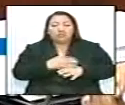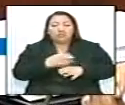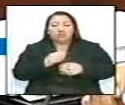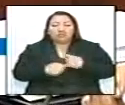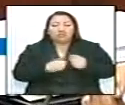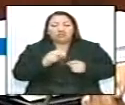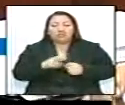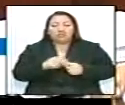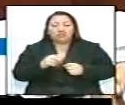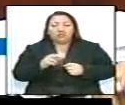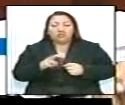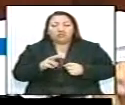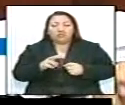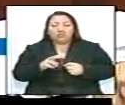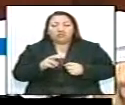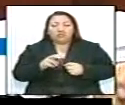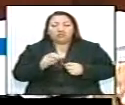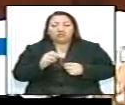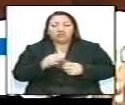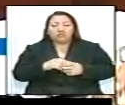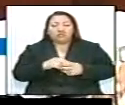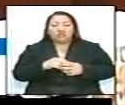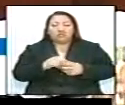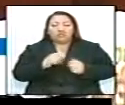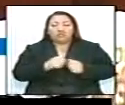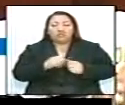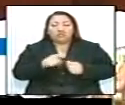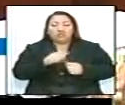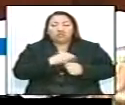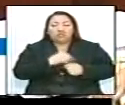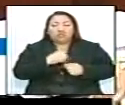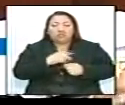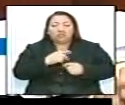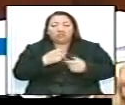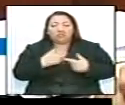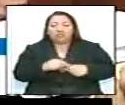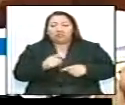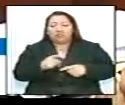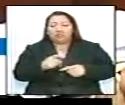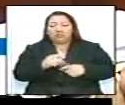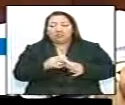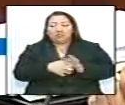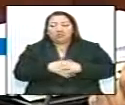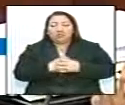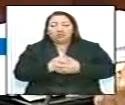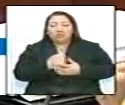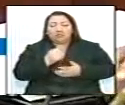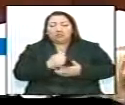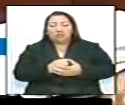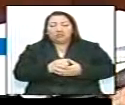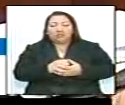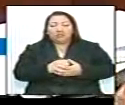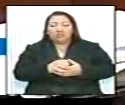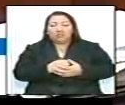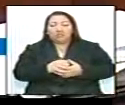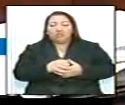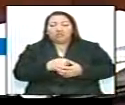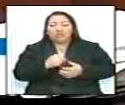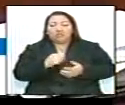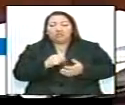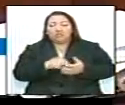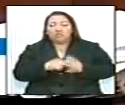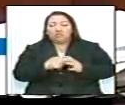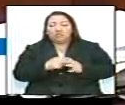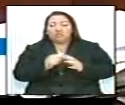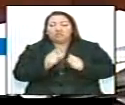2000. Acá el mismo proyecto del Ejecutivo lo está planteando. Y si queremos aprobar en plazos más cortos, se